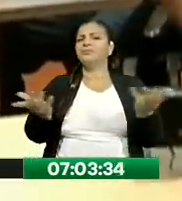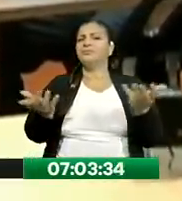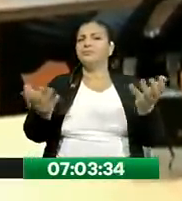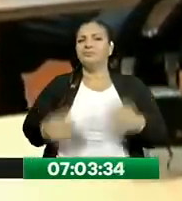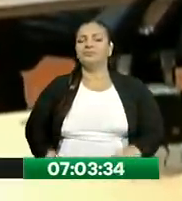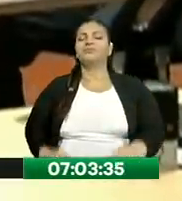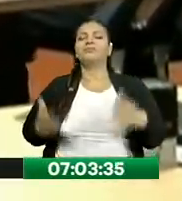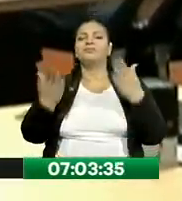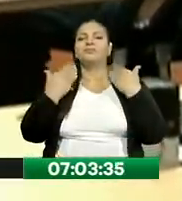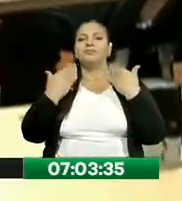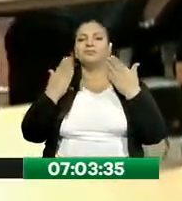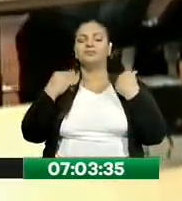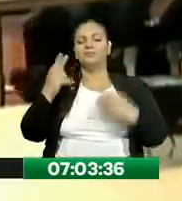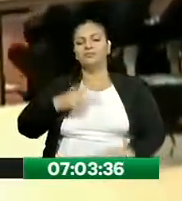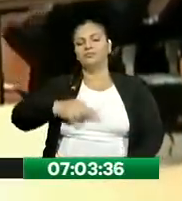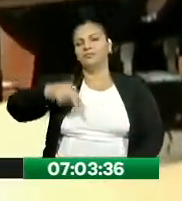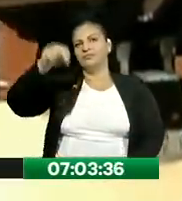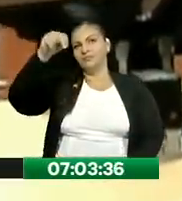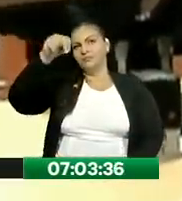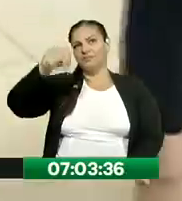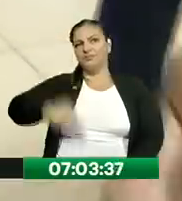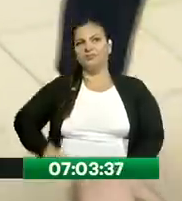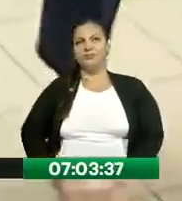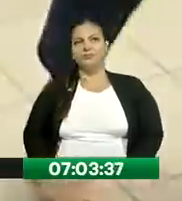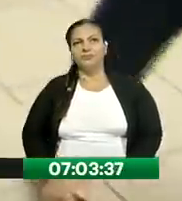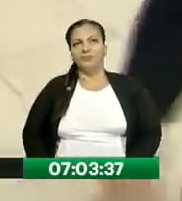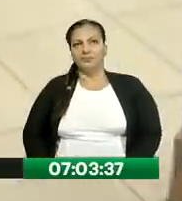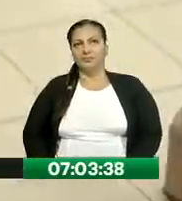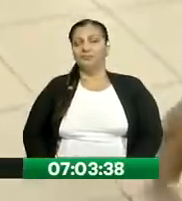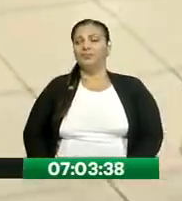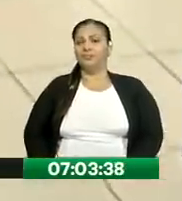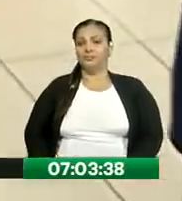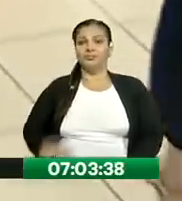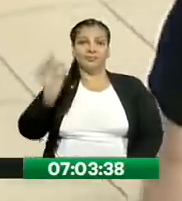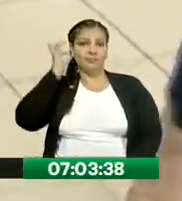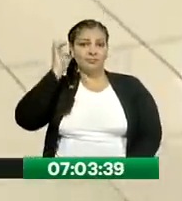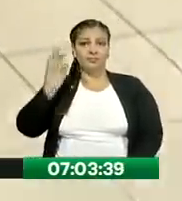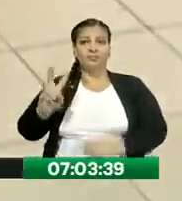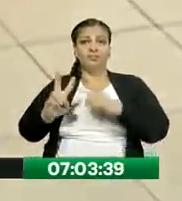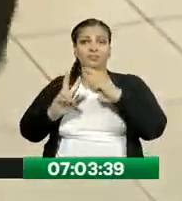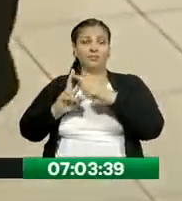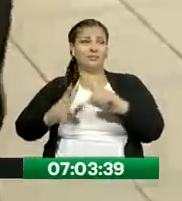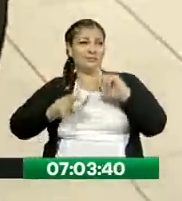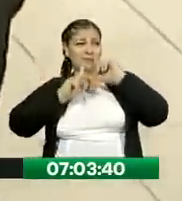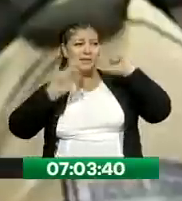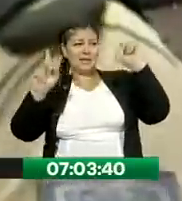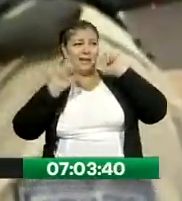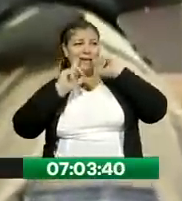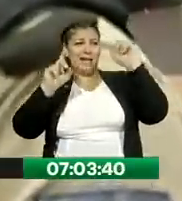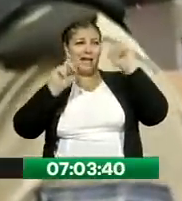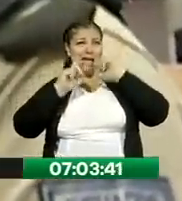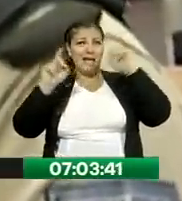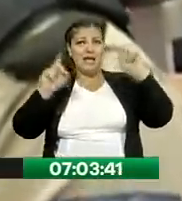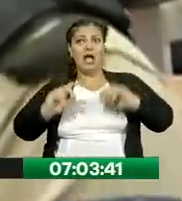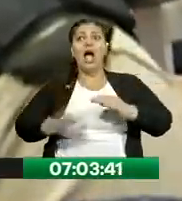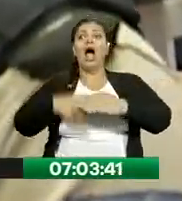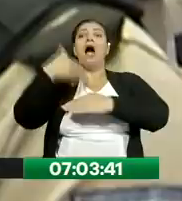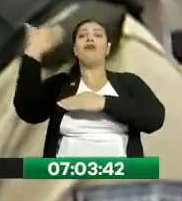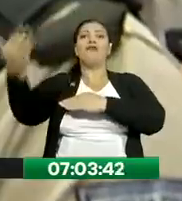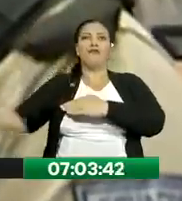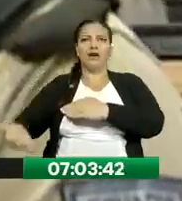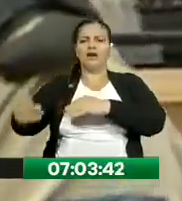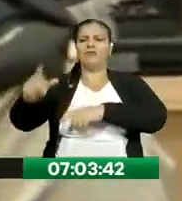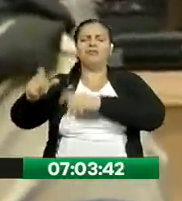2 en Guayaquil. Los gritos de las víctimas alertaron a moradores y no dudaron en llamar para pedir auxilio. Por llamada al ECO 911 avanzamos